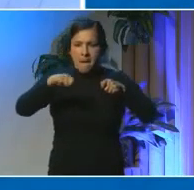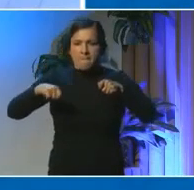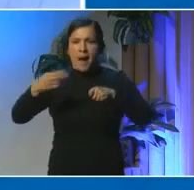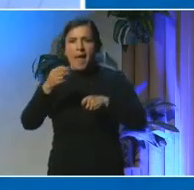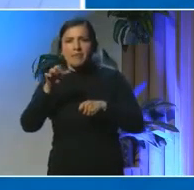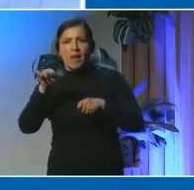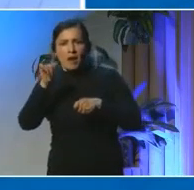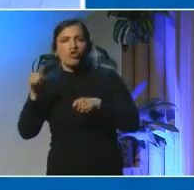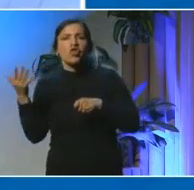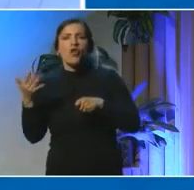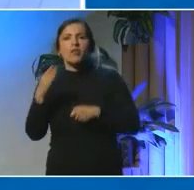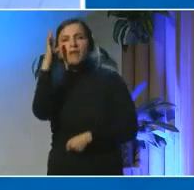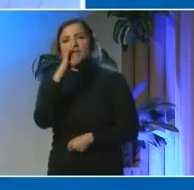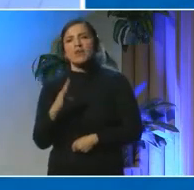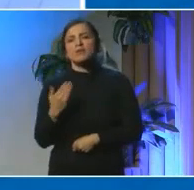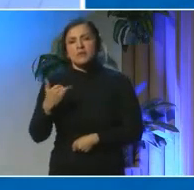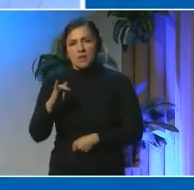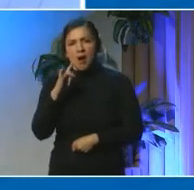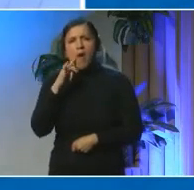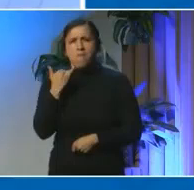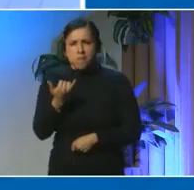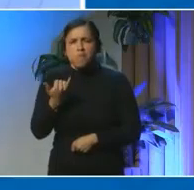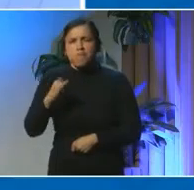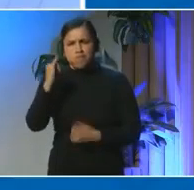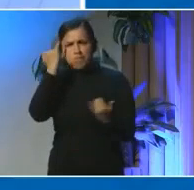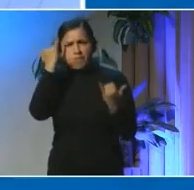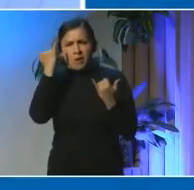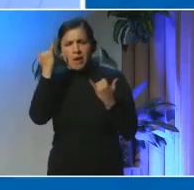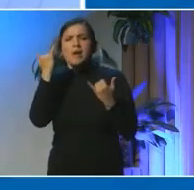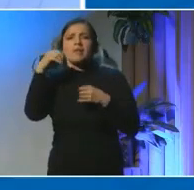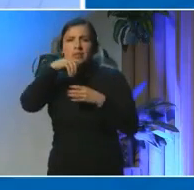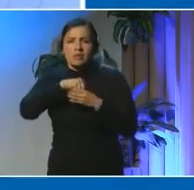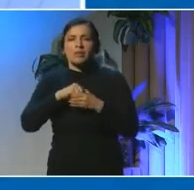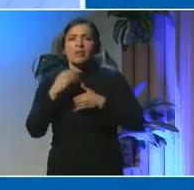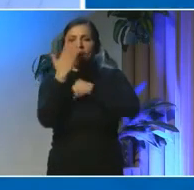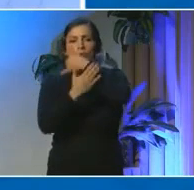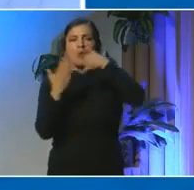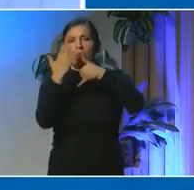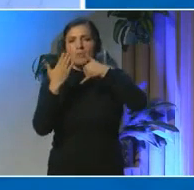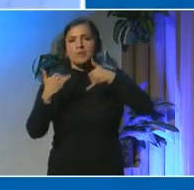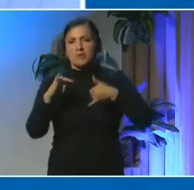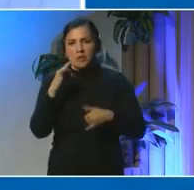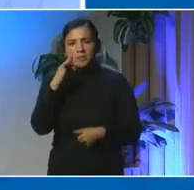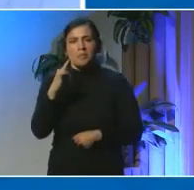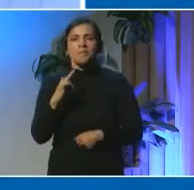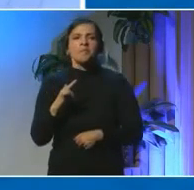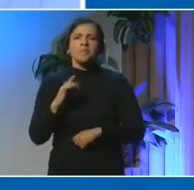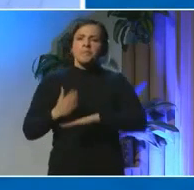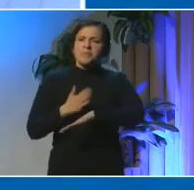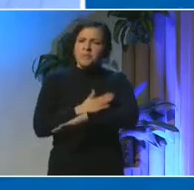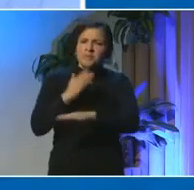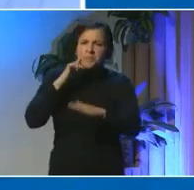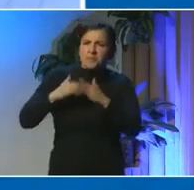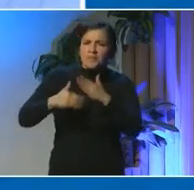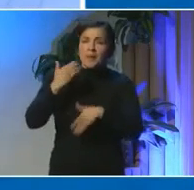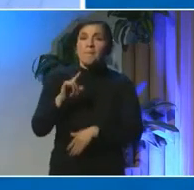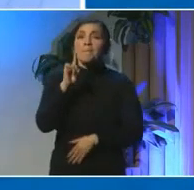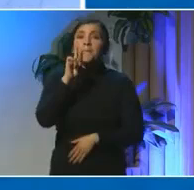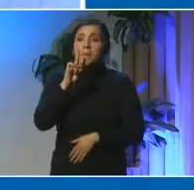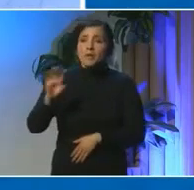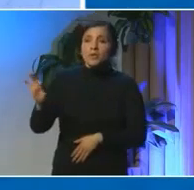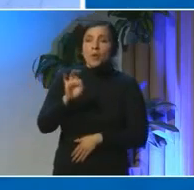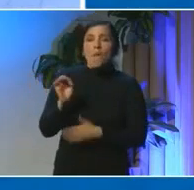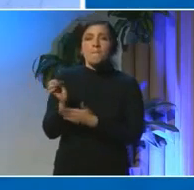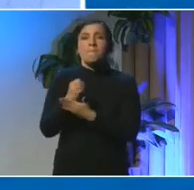esa iniciativa ya la estamos haciendo en este momento en Colombia y cómo arrancamos primero escogiendo un bioactivo que es